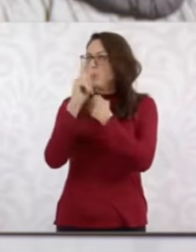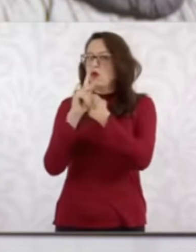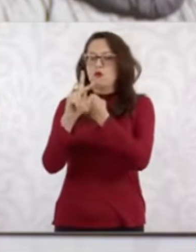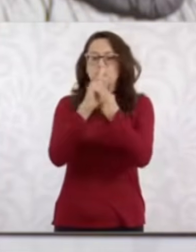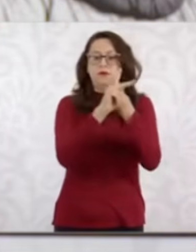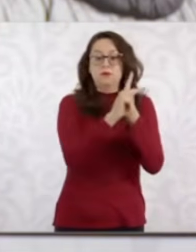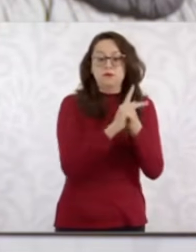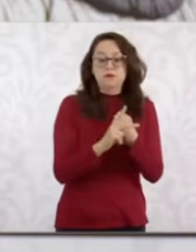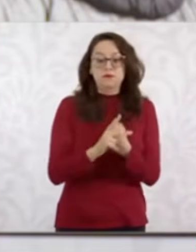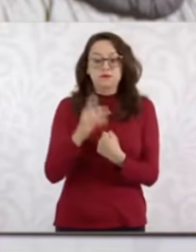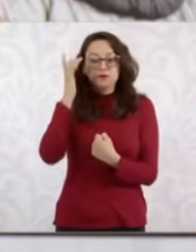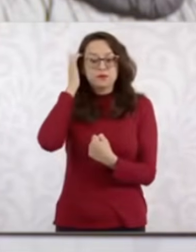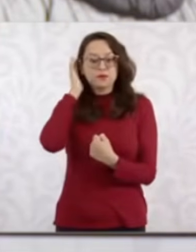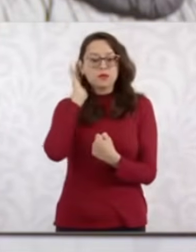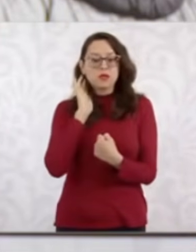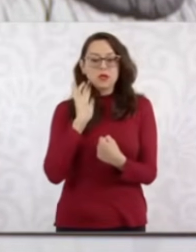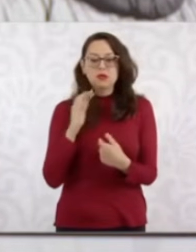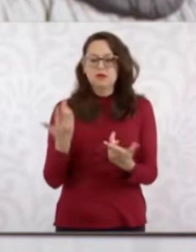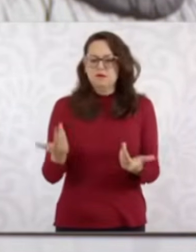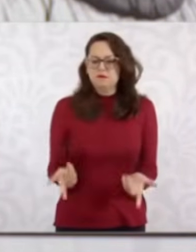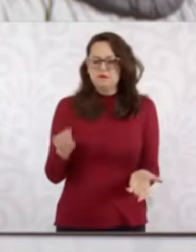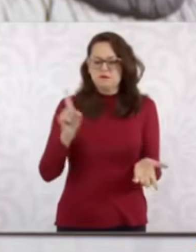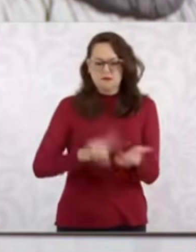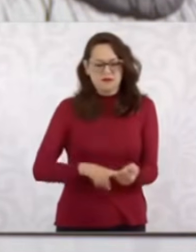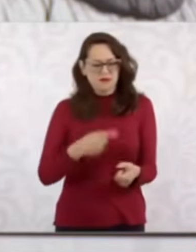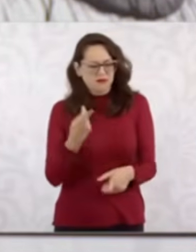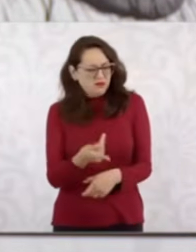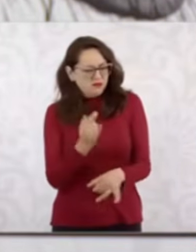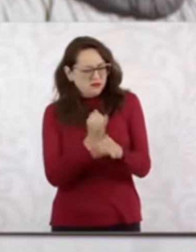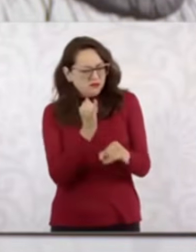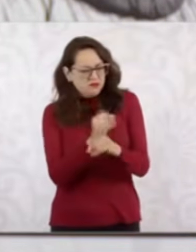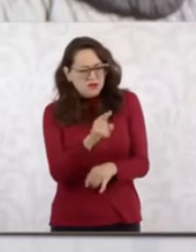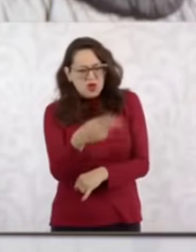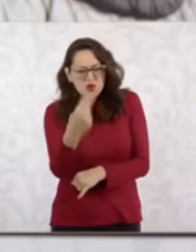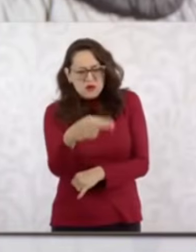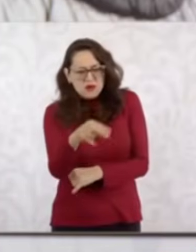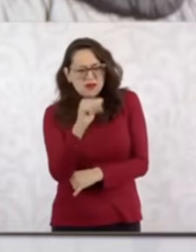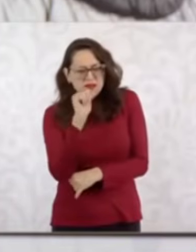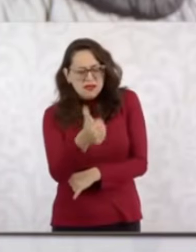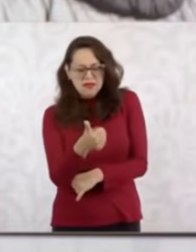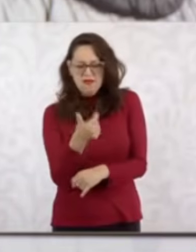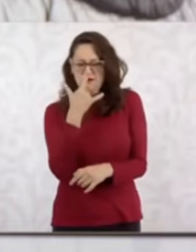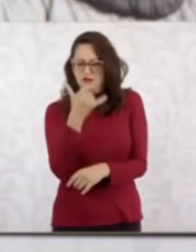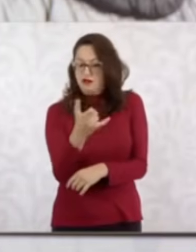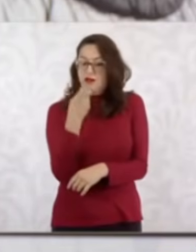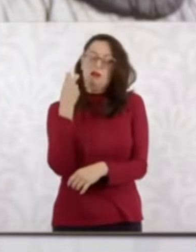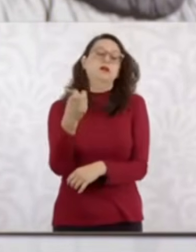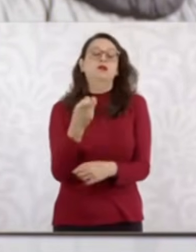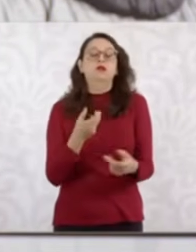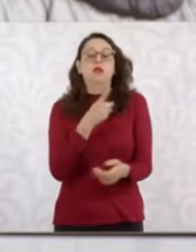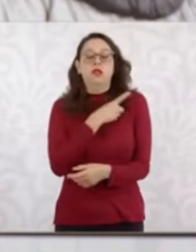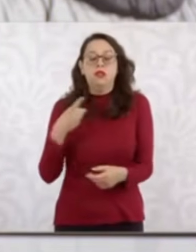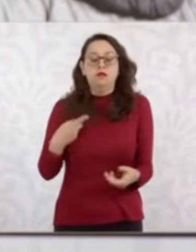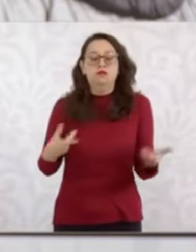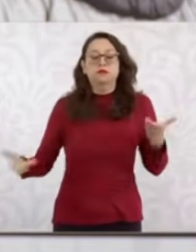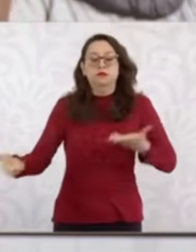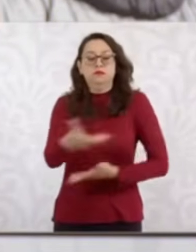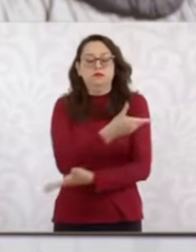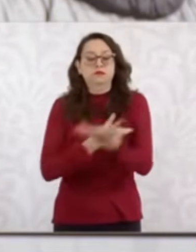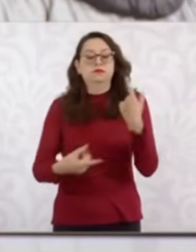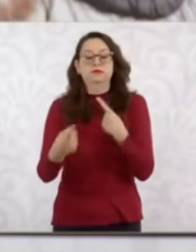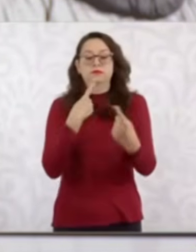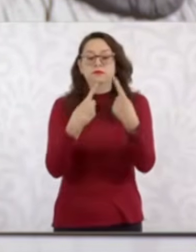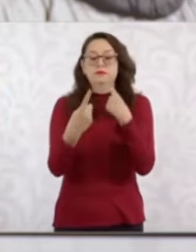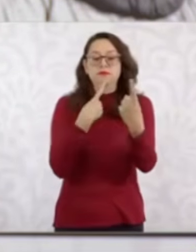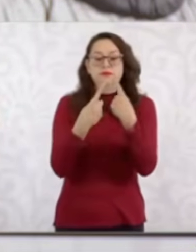no tienen nombre, en fin, todo esto es importante que se debata a nivel nacional. Y bueno, ya el debate